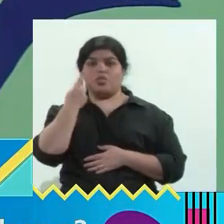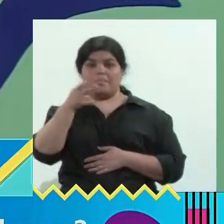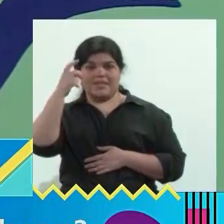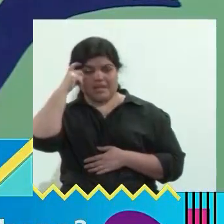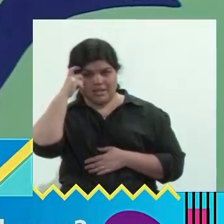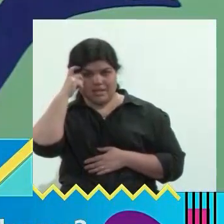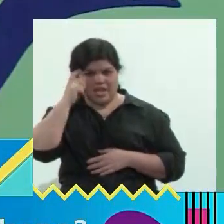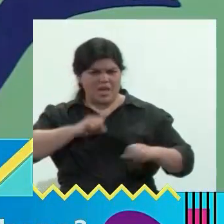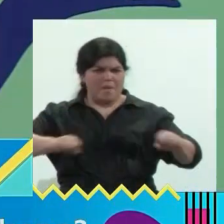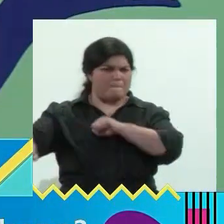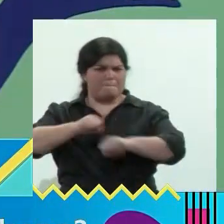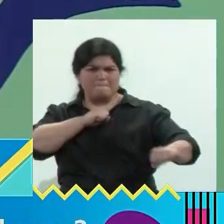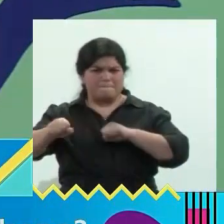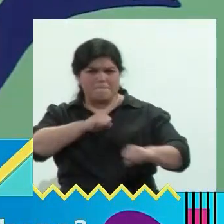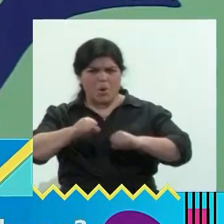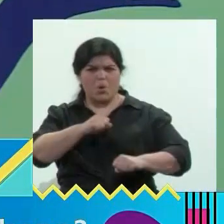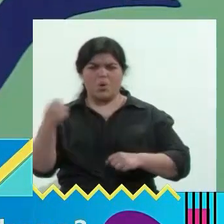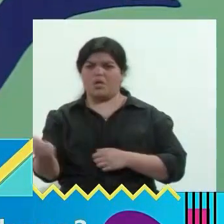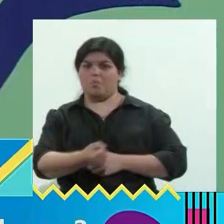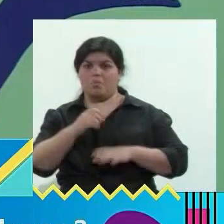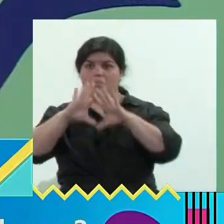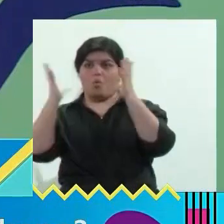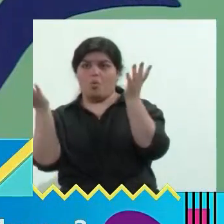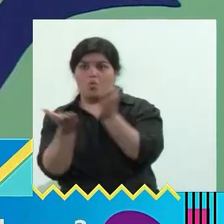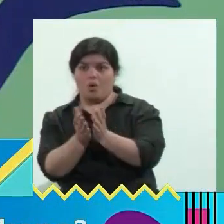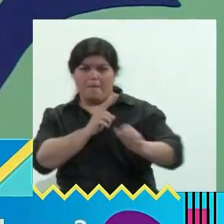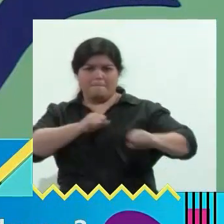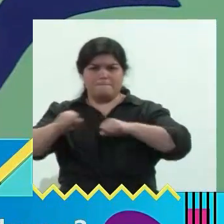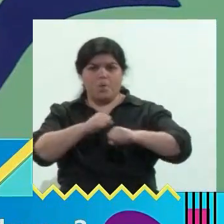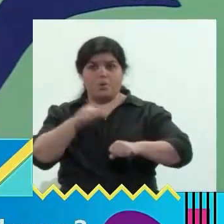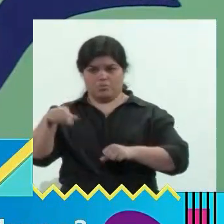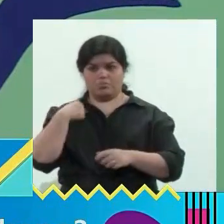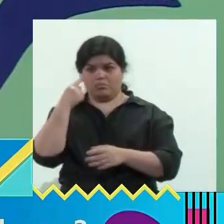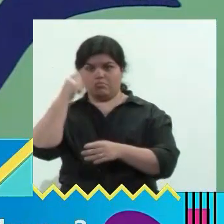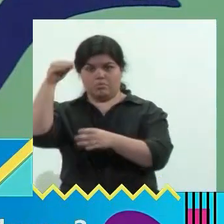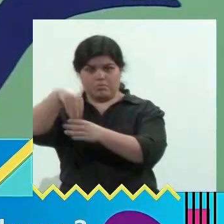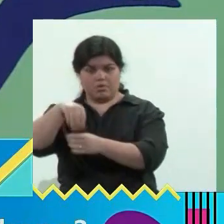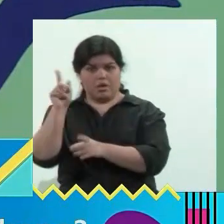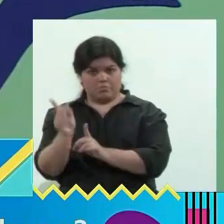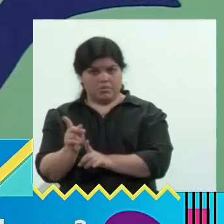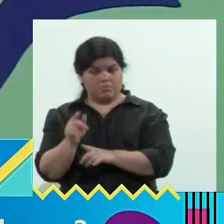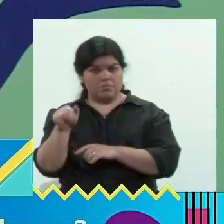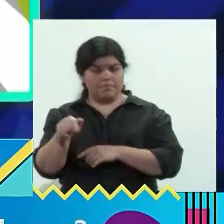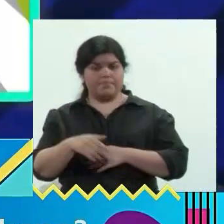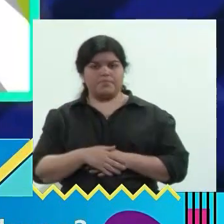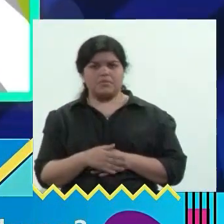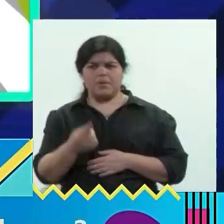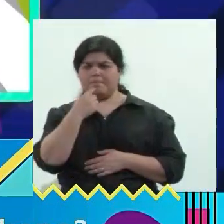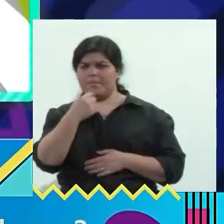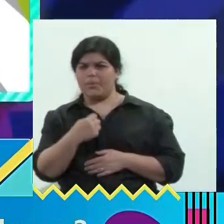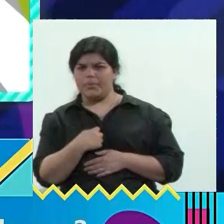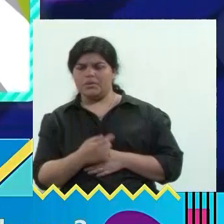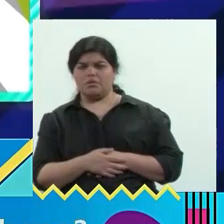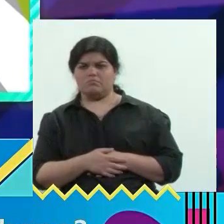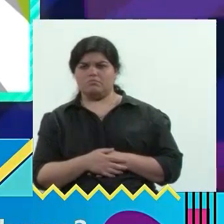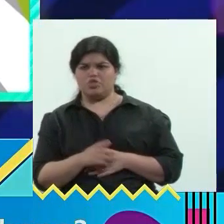tuvo uno de los terremotos más importantes del mundo, ¿no es cierto? Yo vivía en esa ciudad. Entonces, la pregunta es, ¿qué hemos hecho